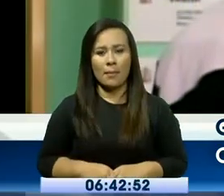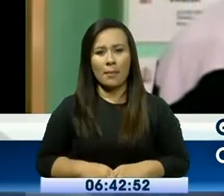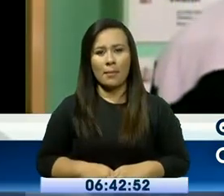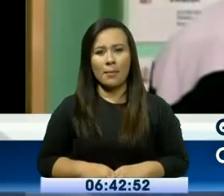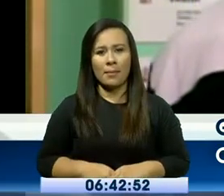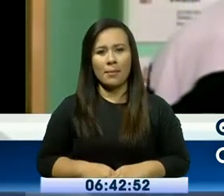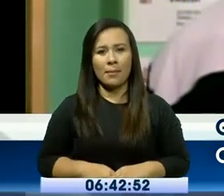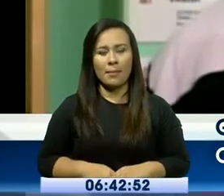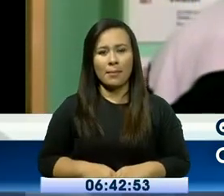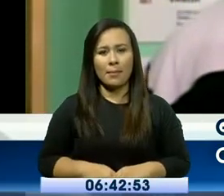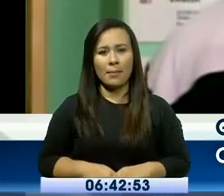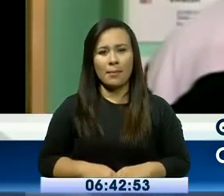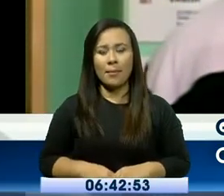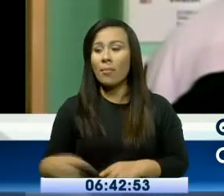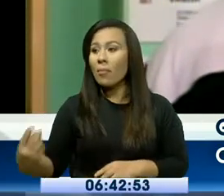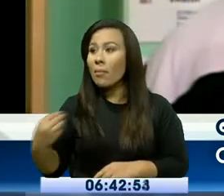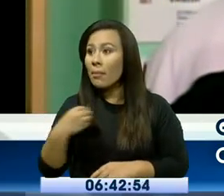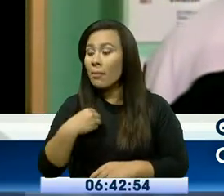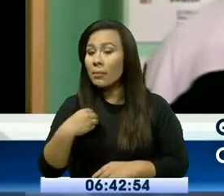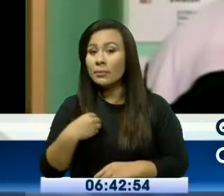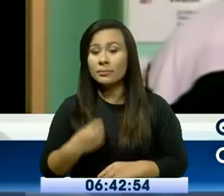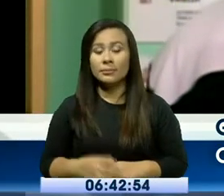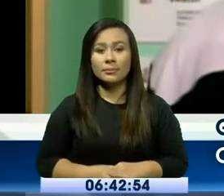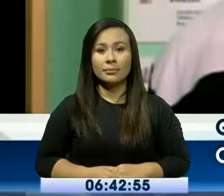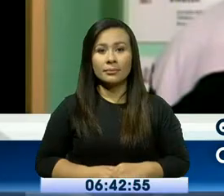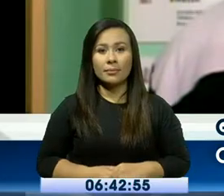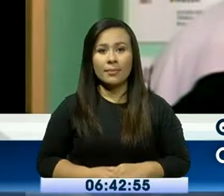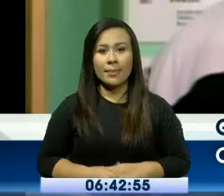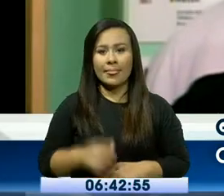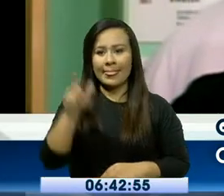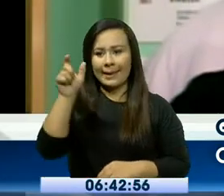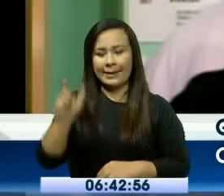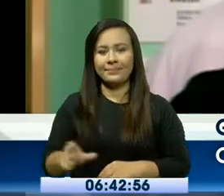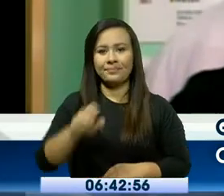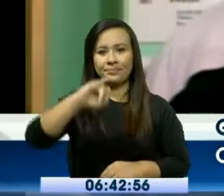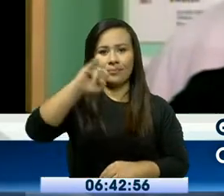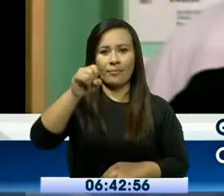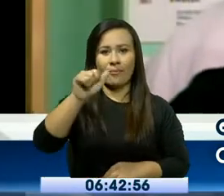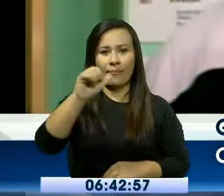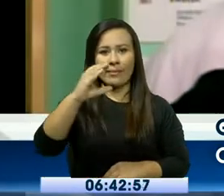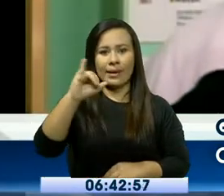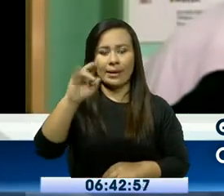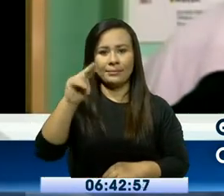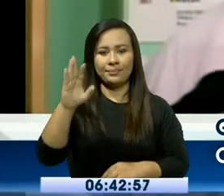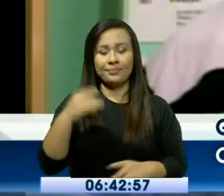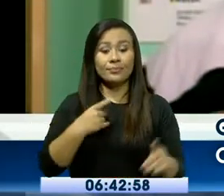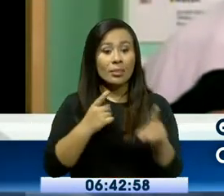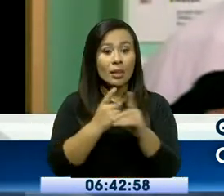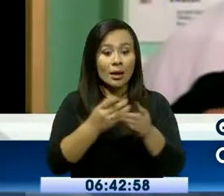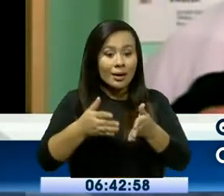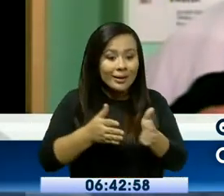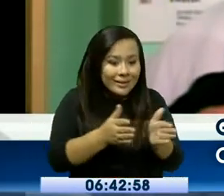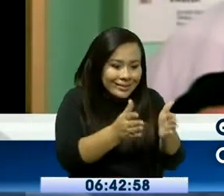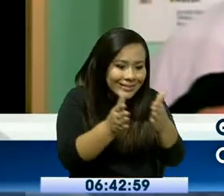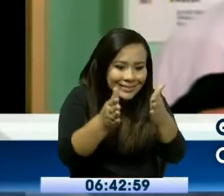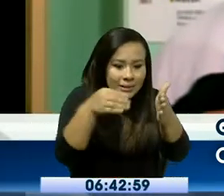una historia cuenta que Jacinto Gijón y Camaño encontró una entrada